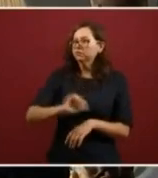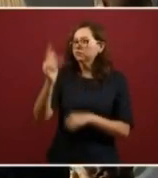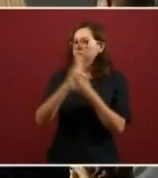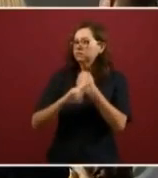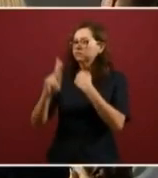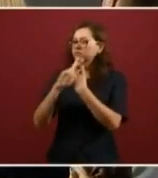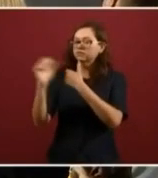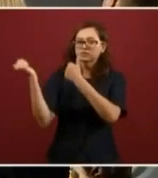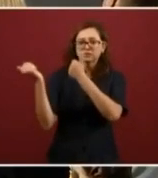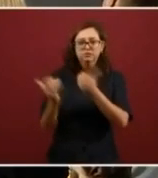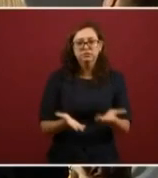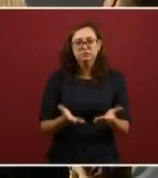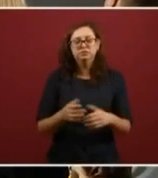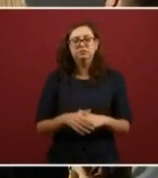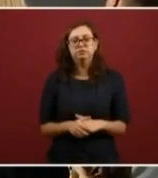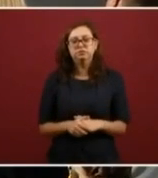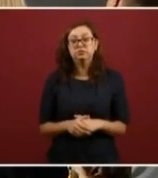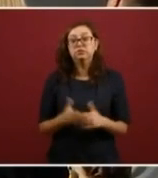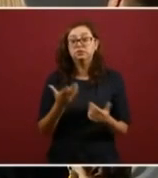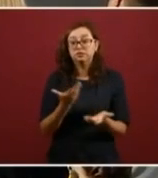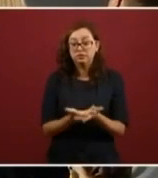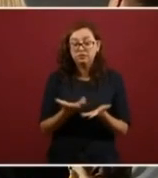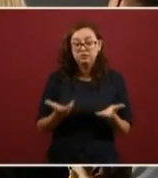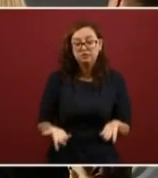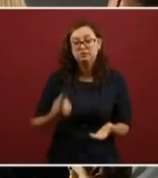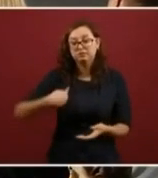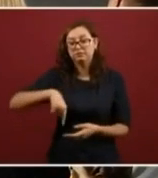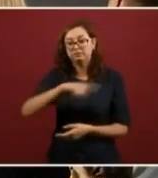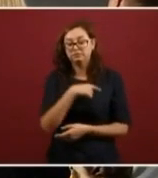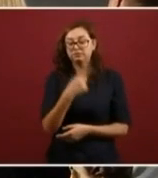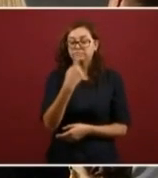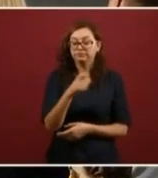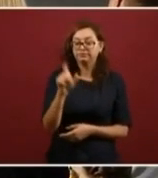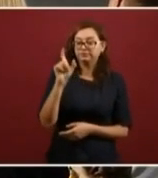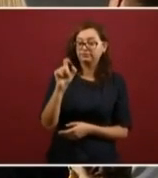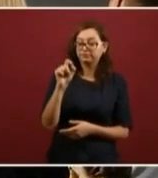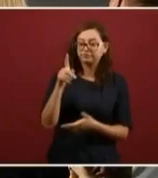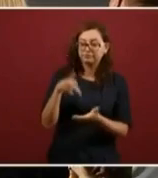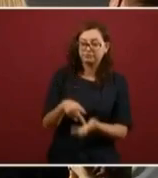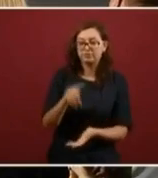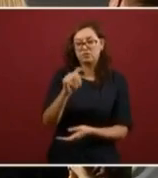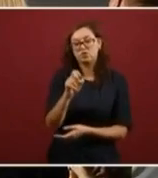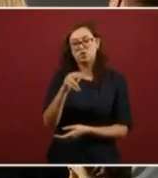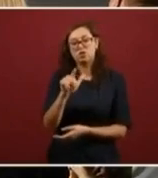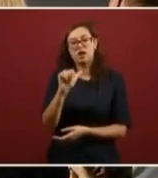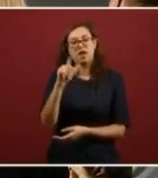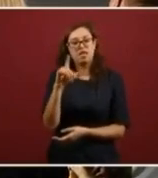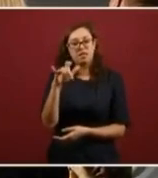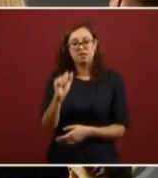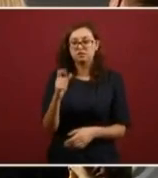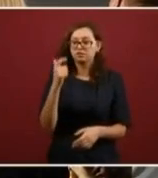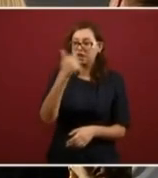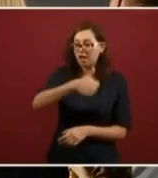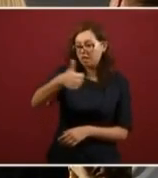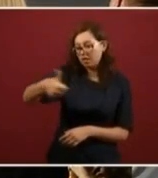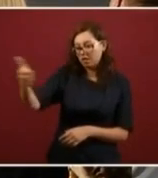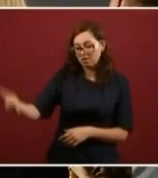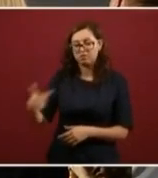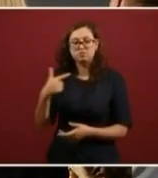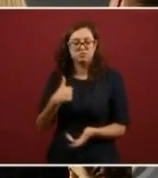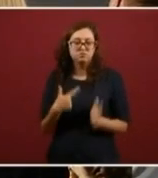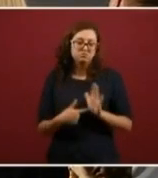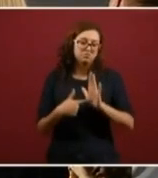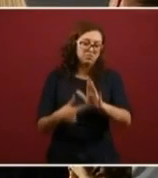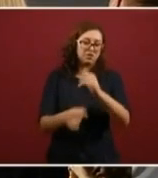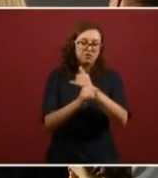es simplemente que compramos 120 toneladas por productor. Señor presidente, señoras, señores, es lo que